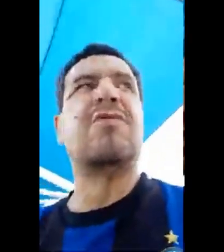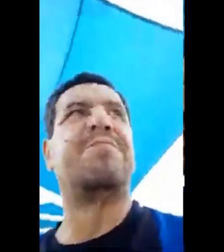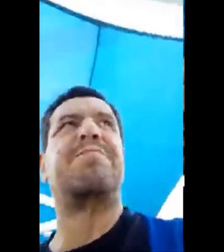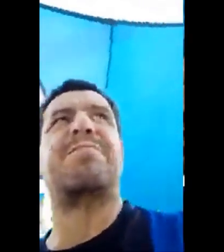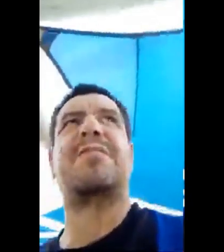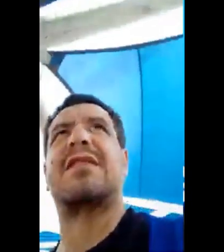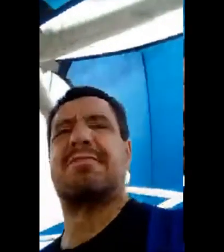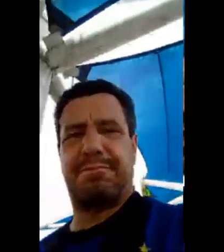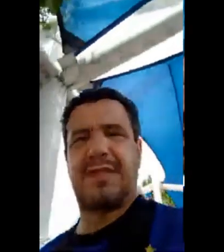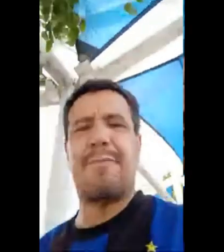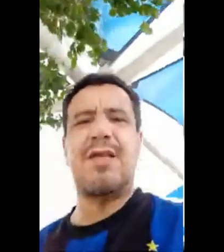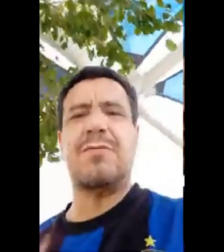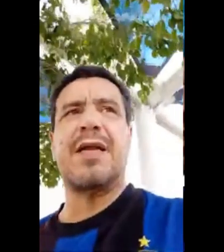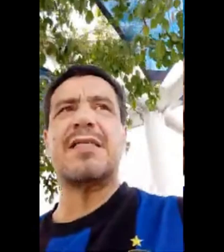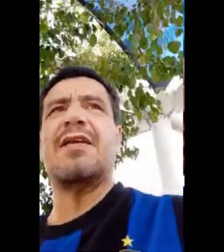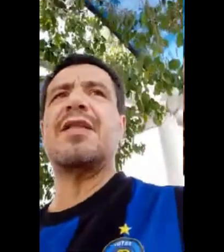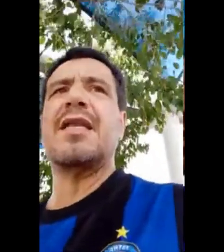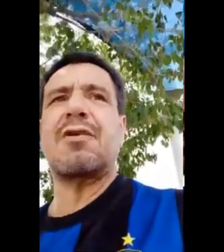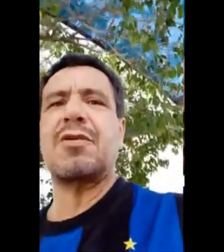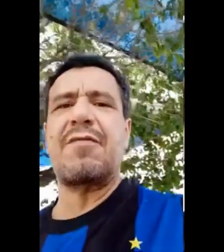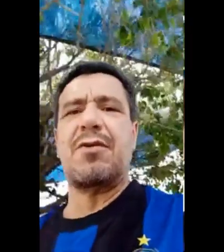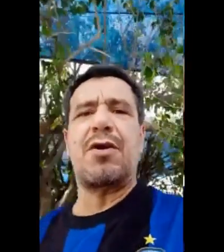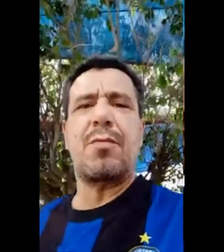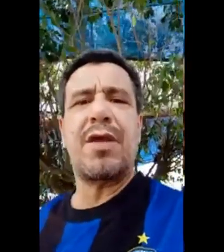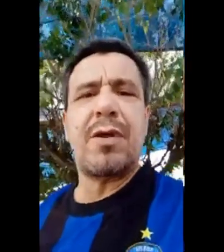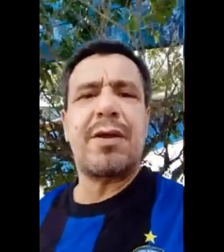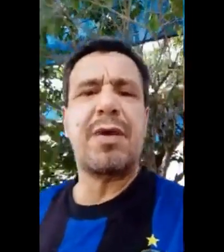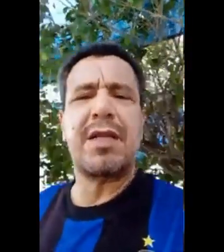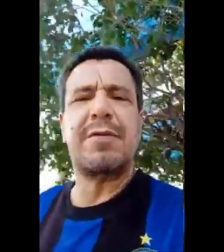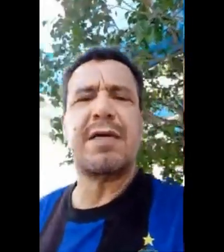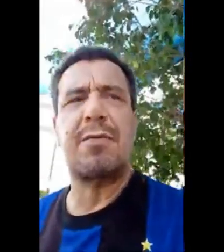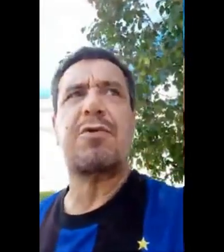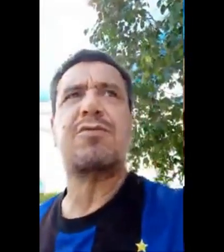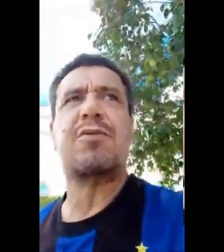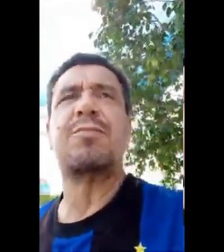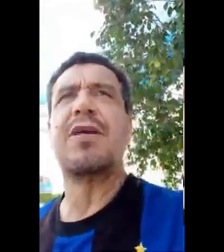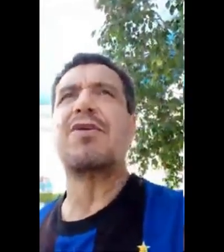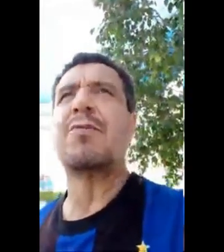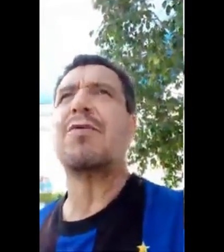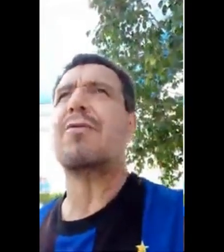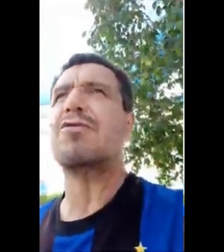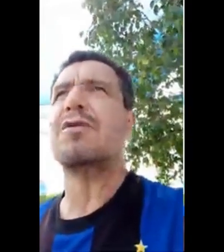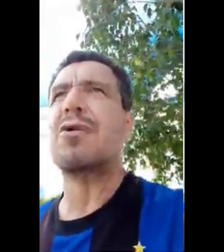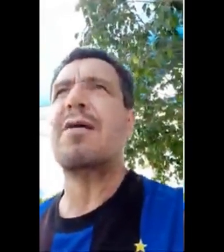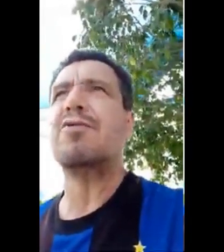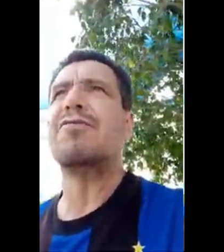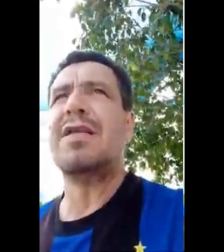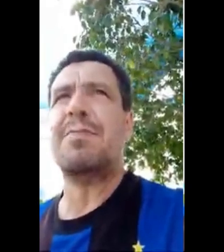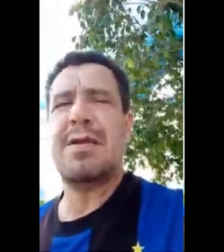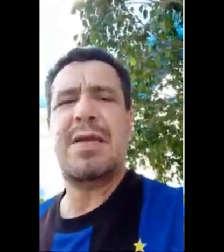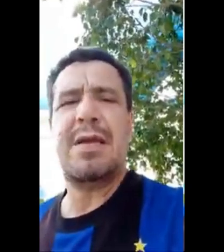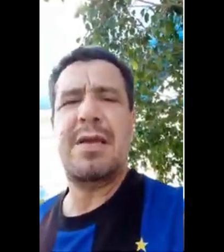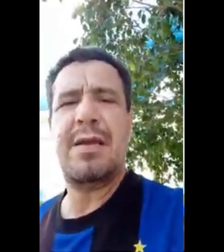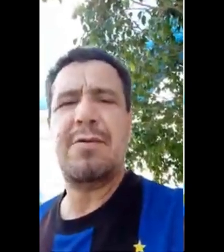los tamaños para hacerle frente al narcotráfico. Y como dijo él en una entrevista con Broso, porque yo recuerdo que Broso se burlaba mucho de